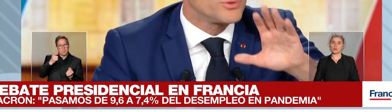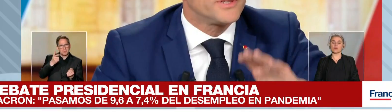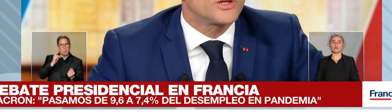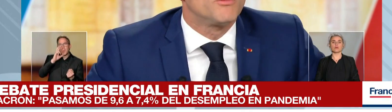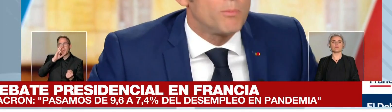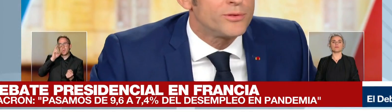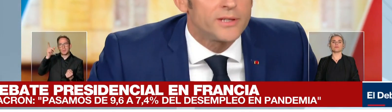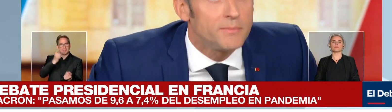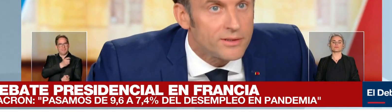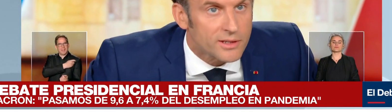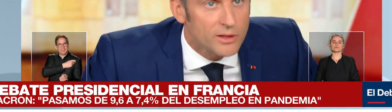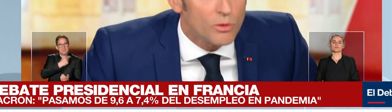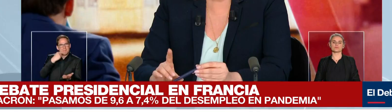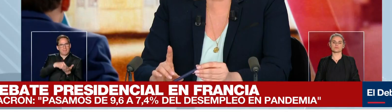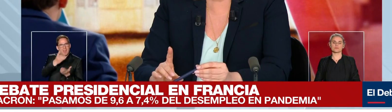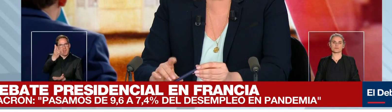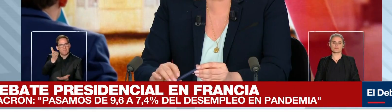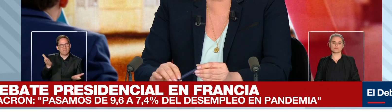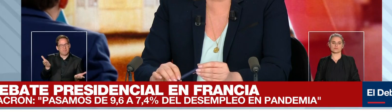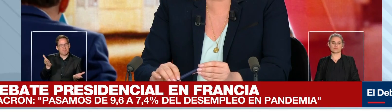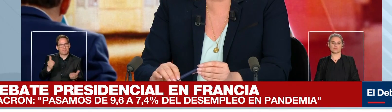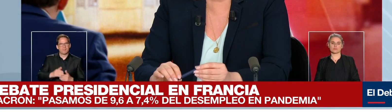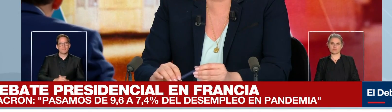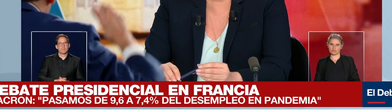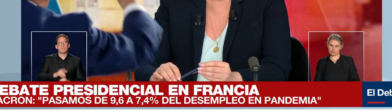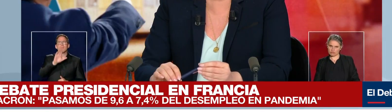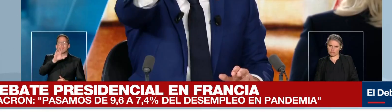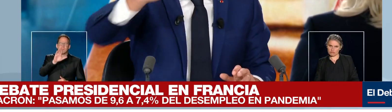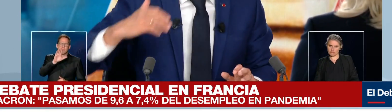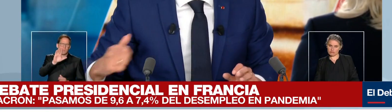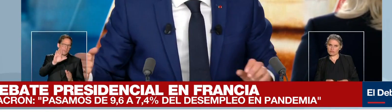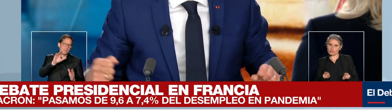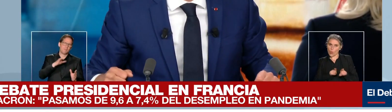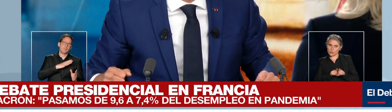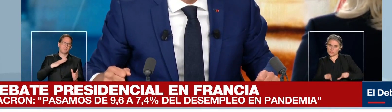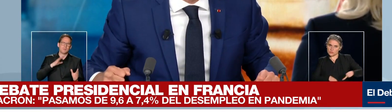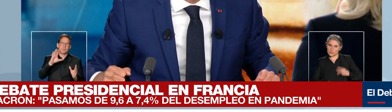podríamos sacar aquí las vacunas rusas que usted proponía darle a los franceses.